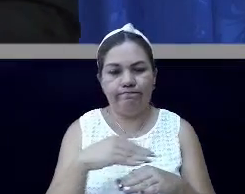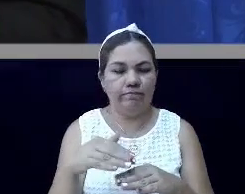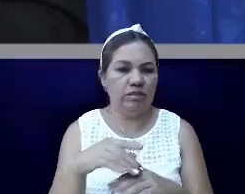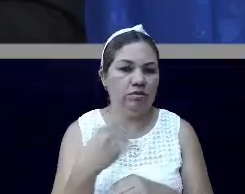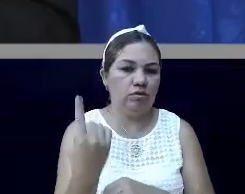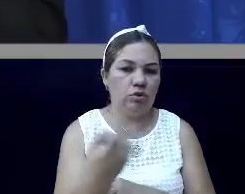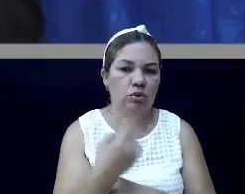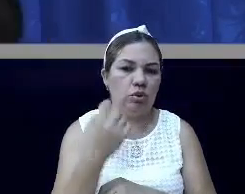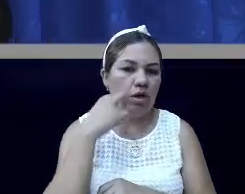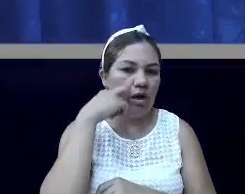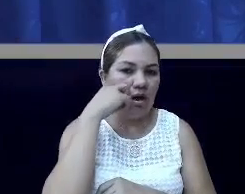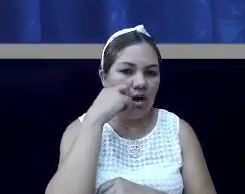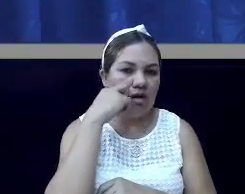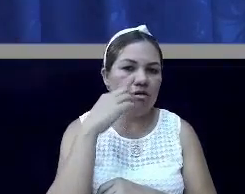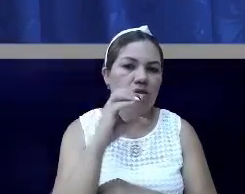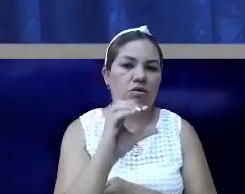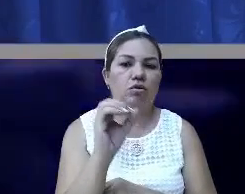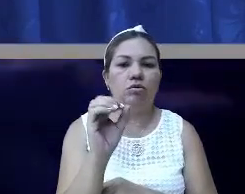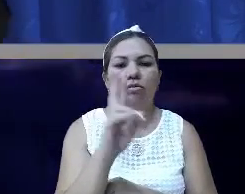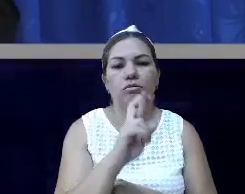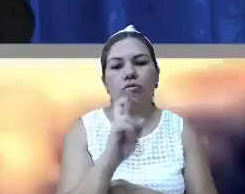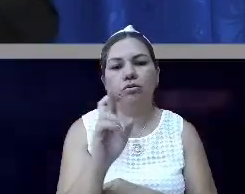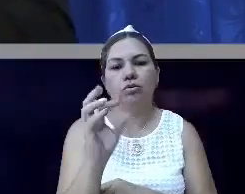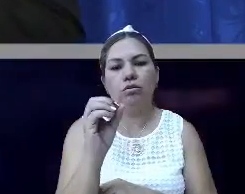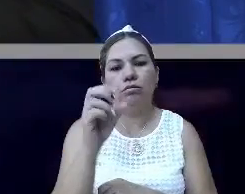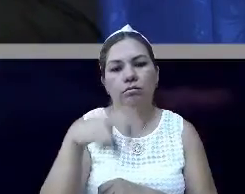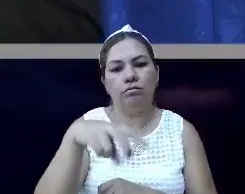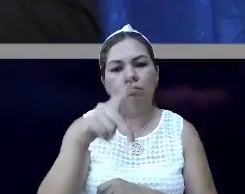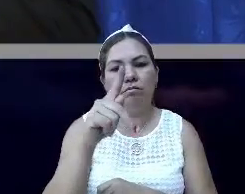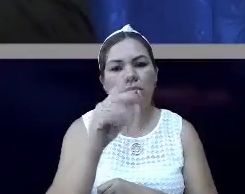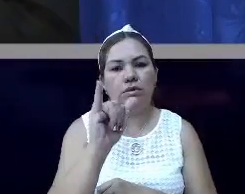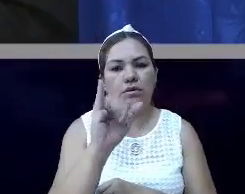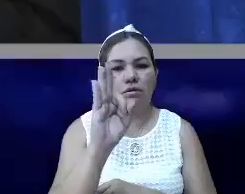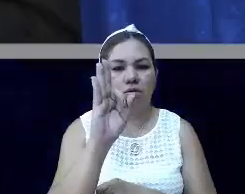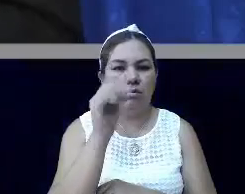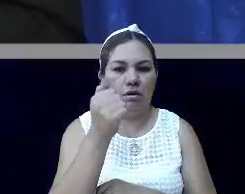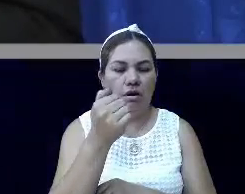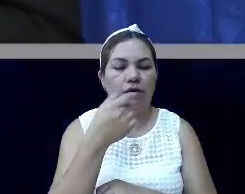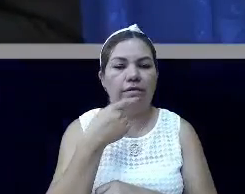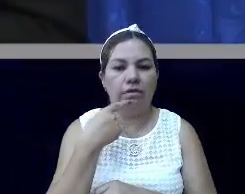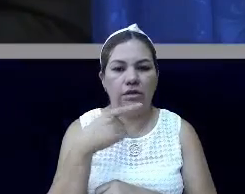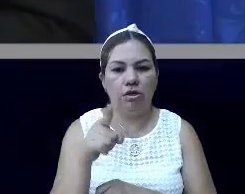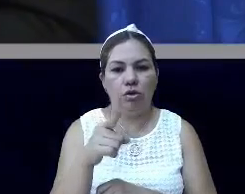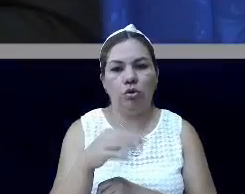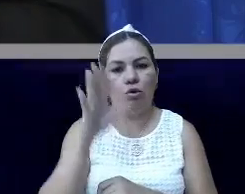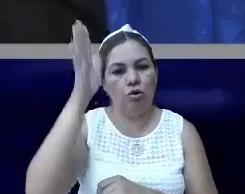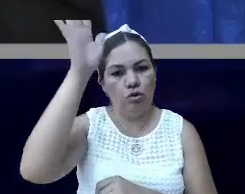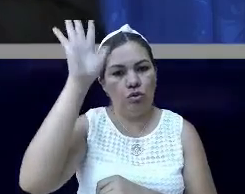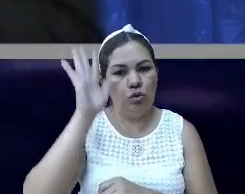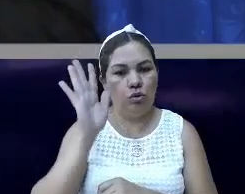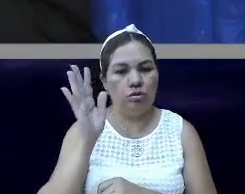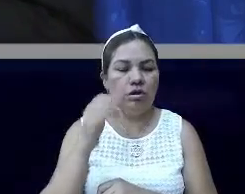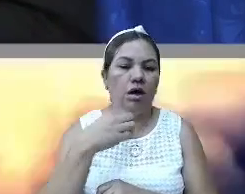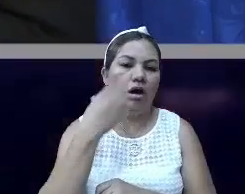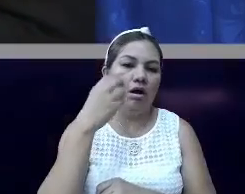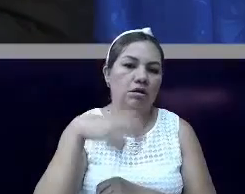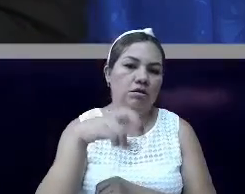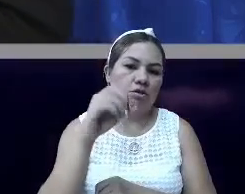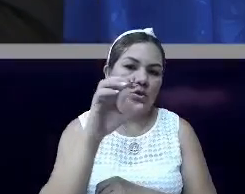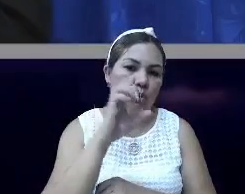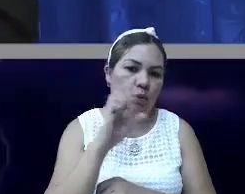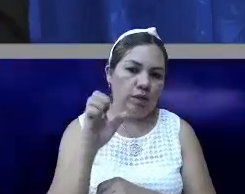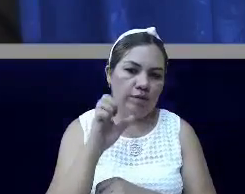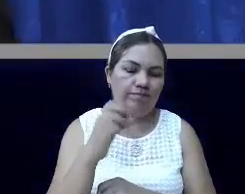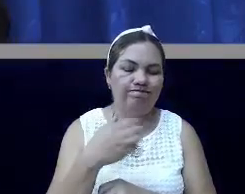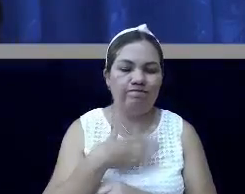toda carne había corrompido su camino sobre la tierra. Dijo pues Dios a Noé: he decidido el fin